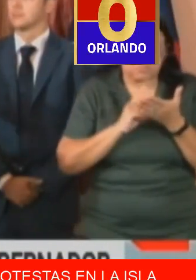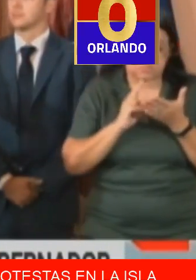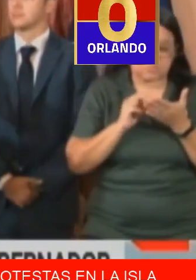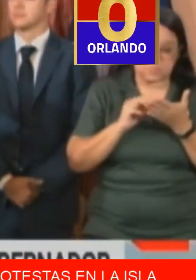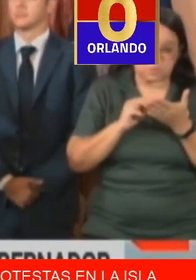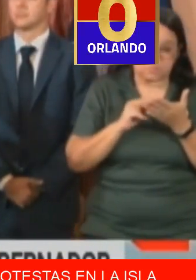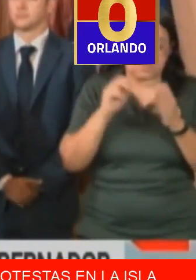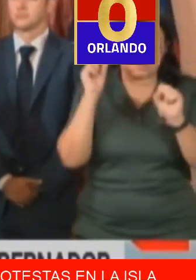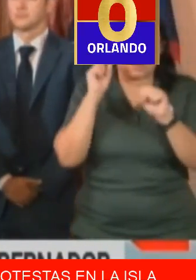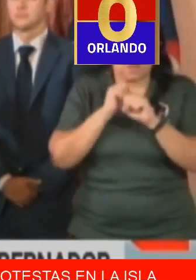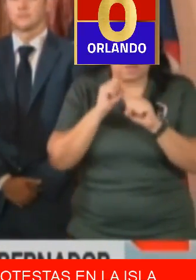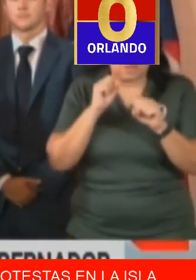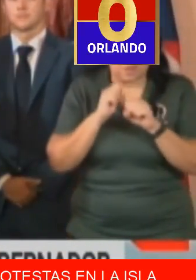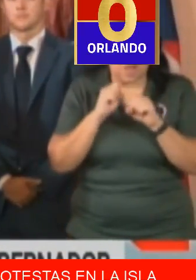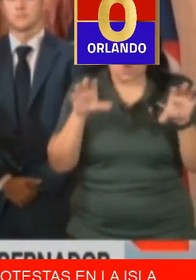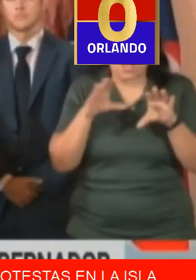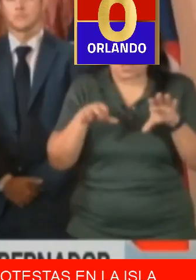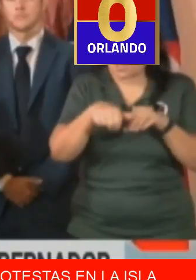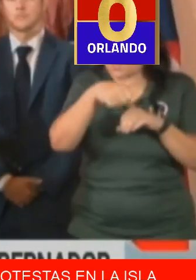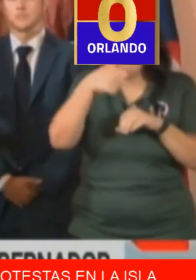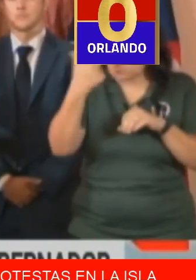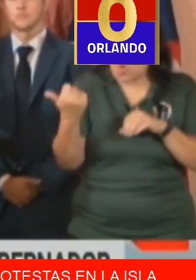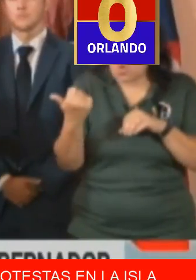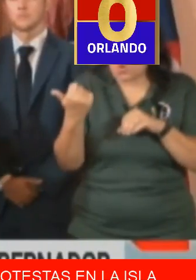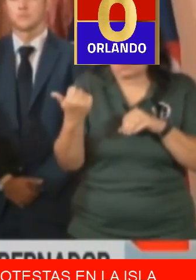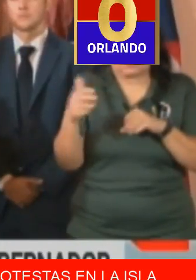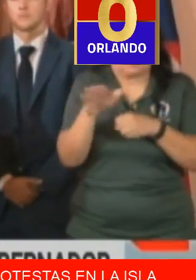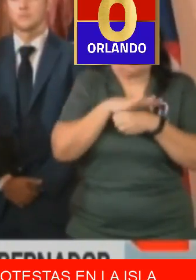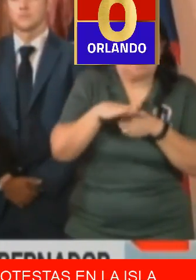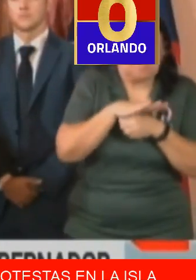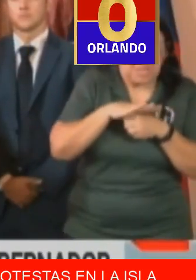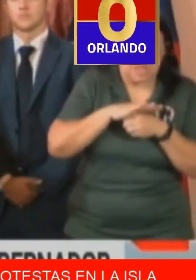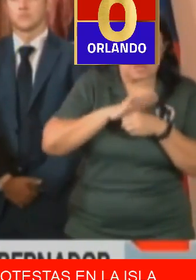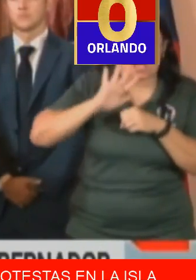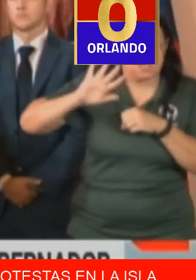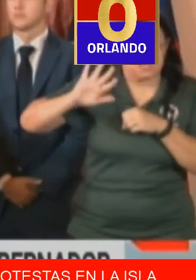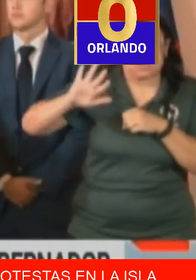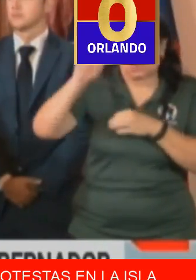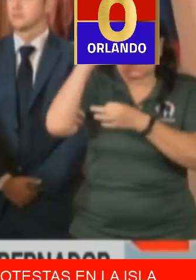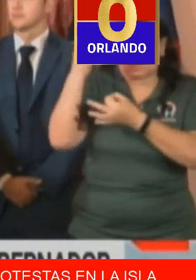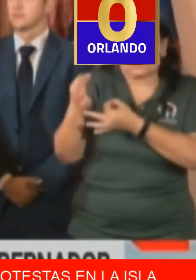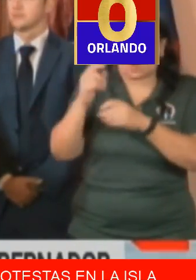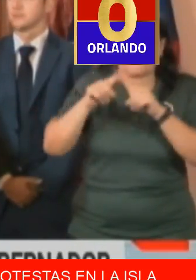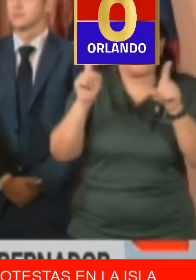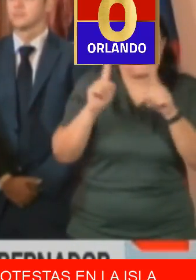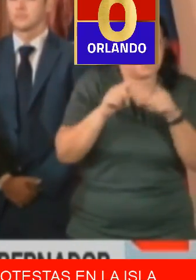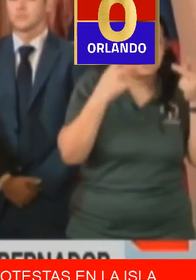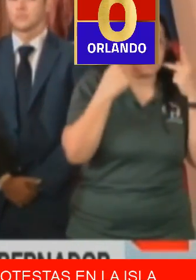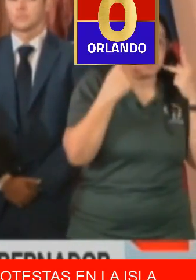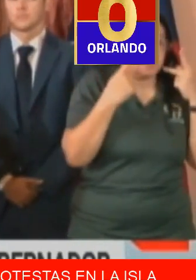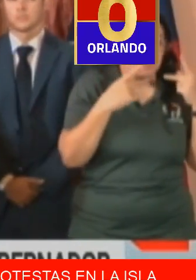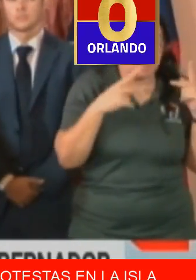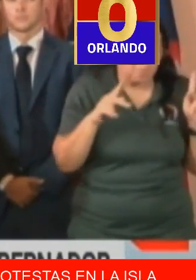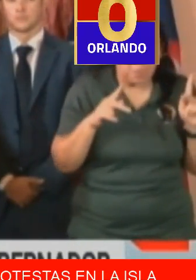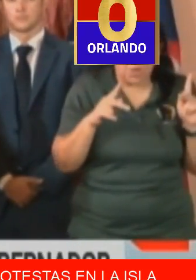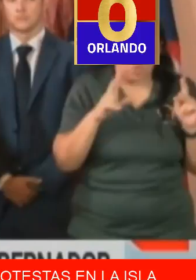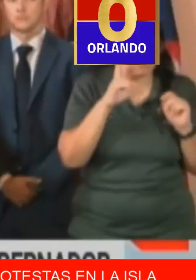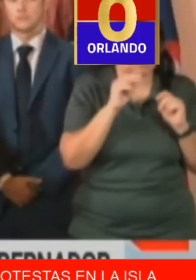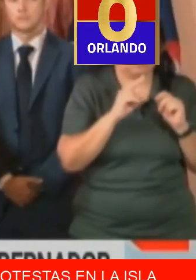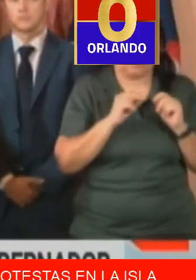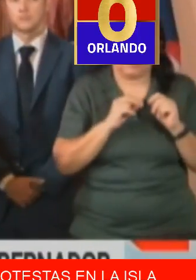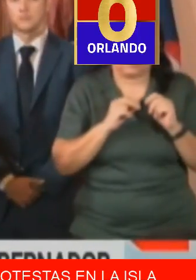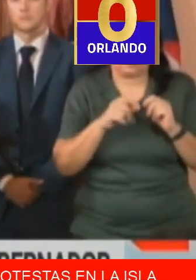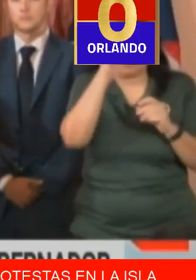El trabajo que harán en otro sector es tan, ¿verdad? Eso es su prerrogativa, pero en el sector público ya nosotros hemos